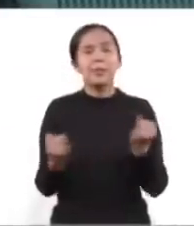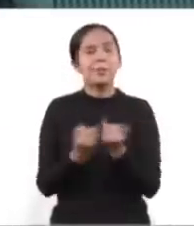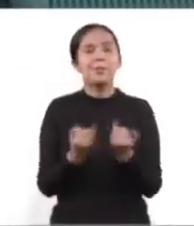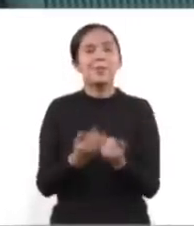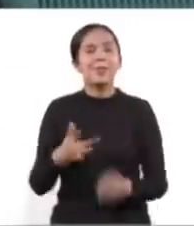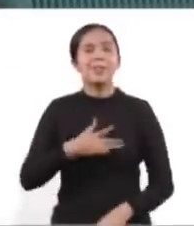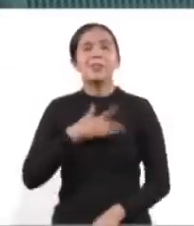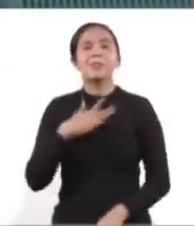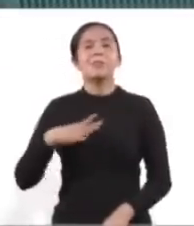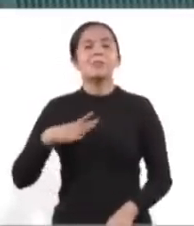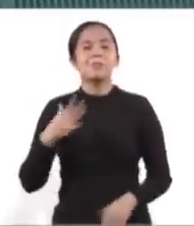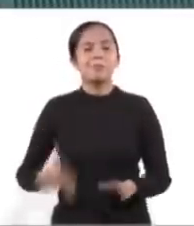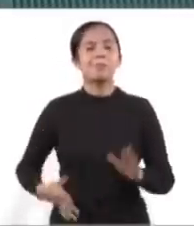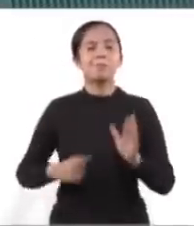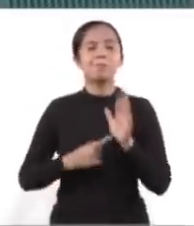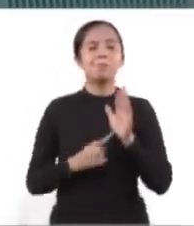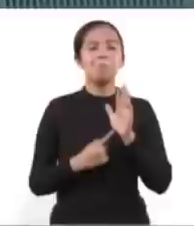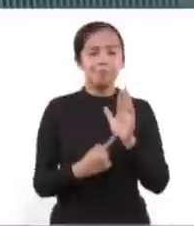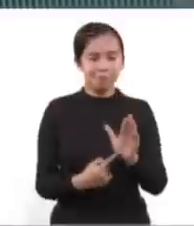presumirlo,